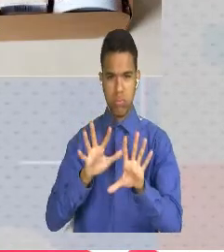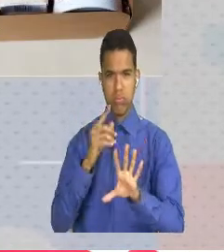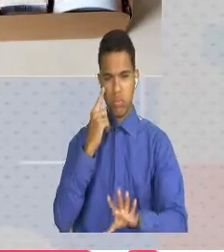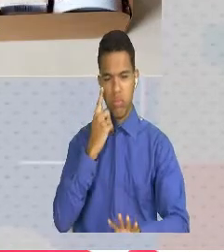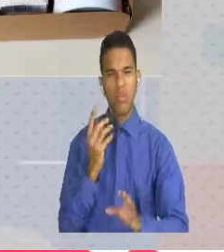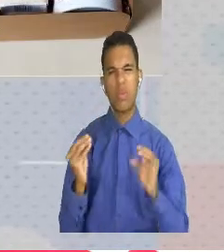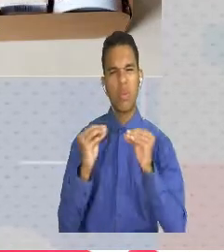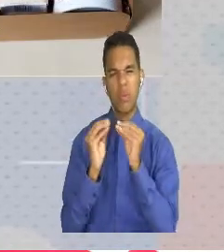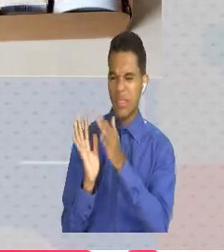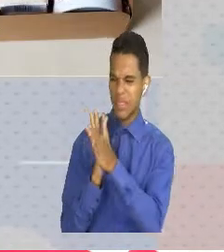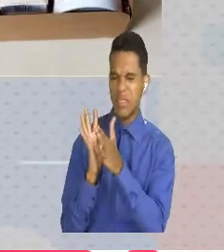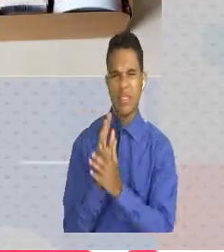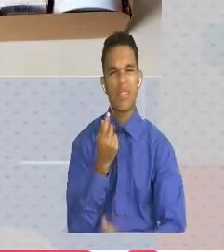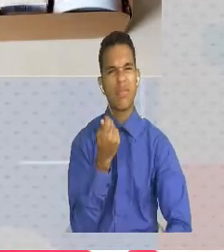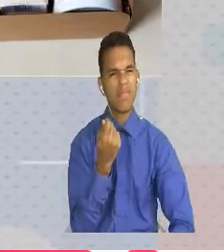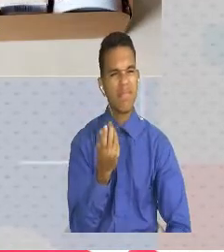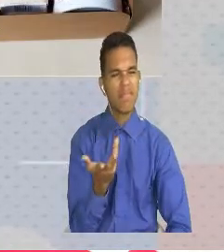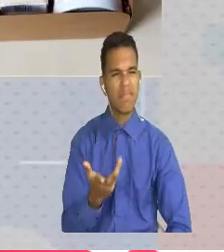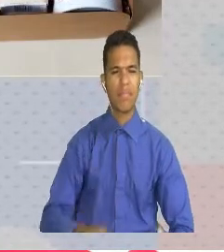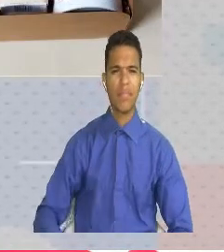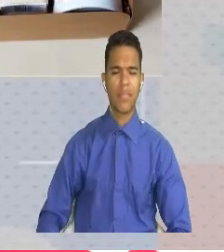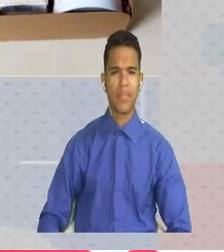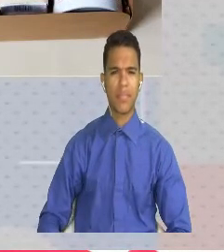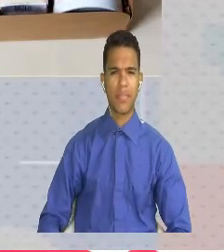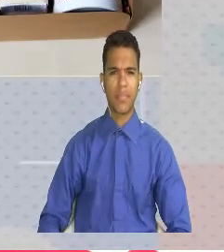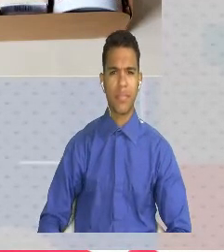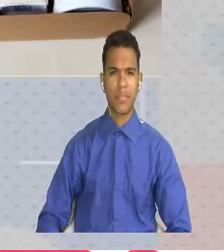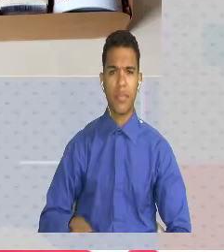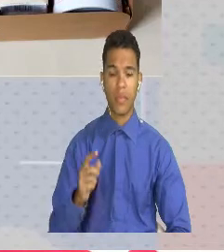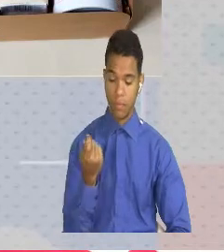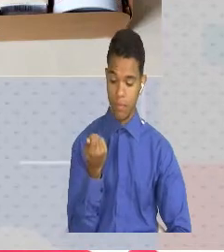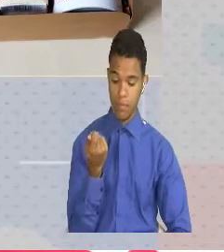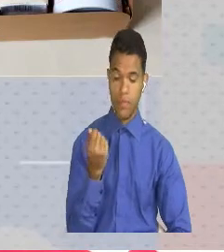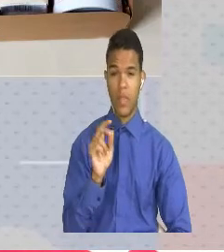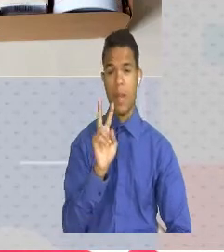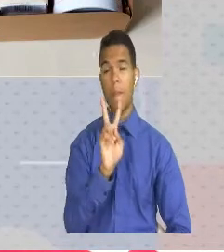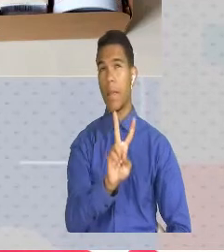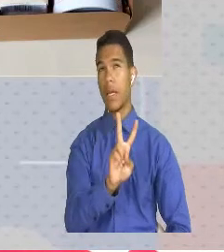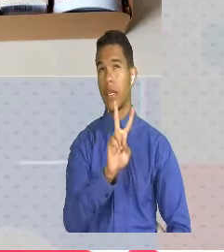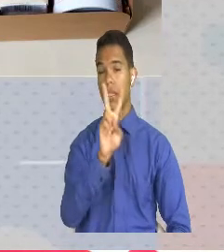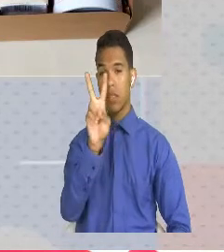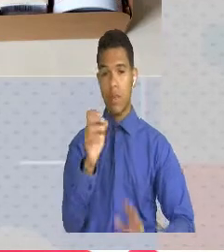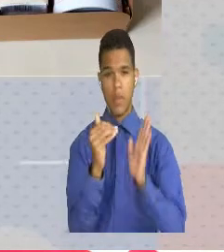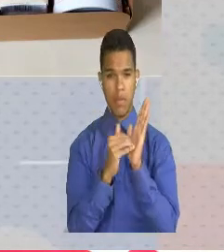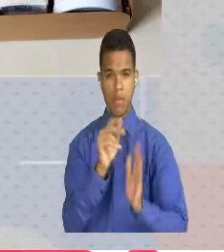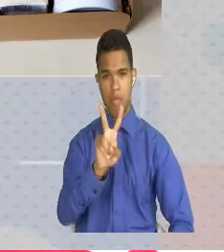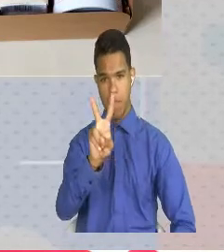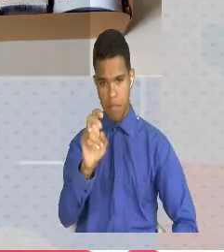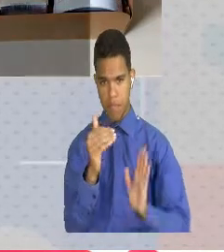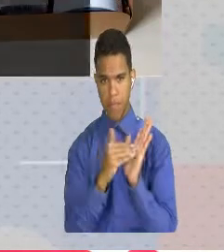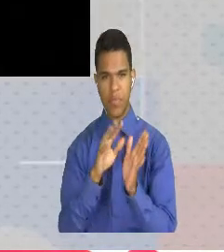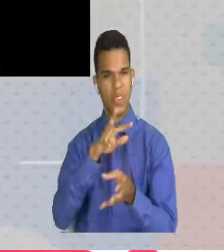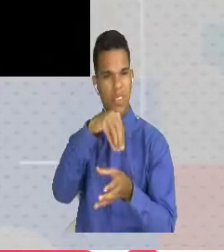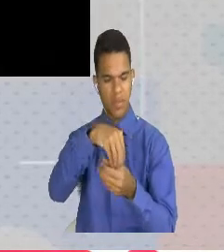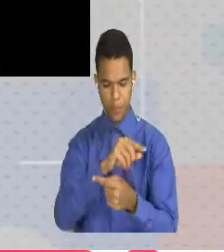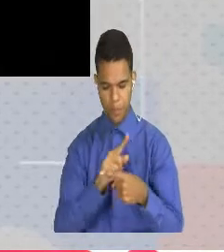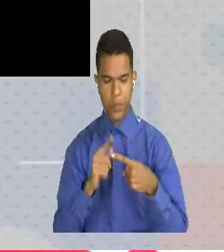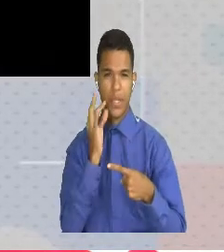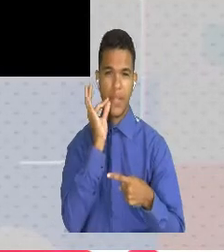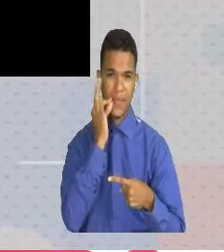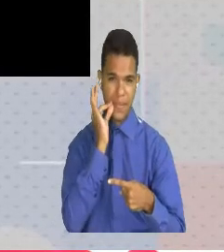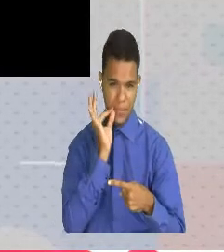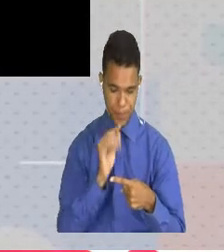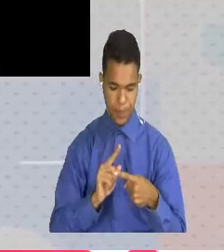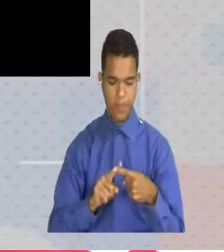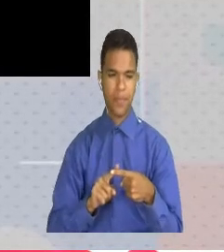¿qué más trae? ¿Cuánto cuesta? Listo. Ese kit tiene un costo de 27 mil pesos, incluye el café,